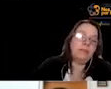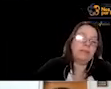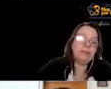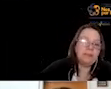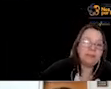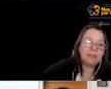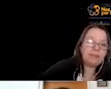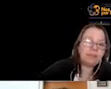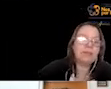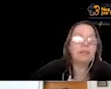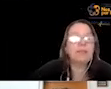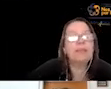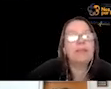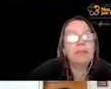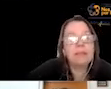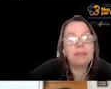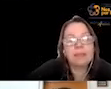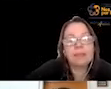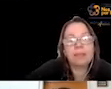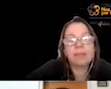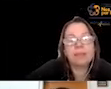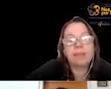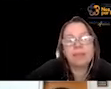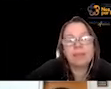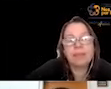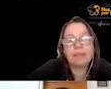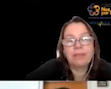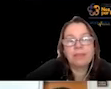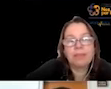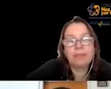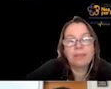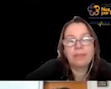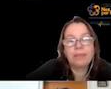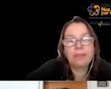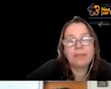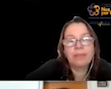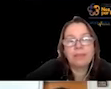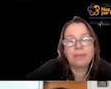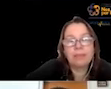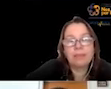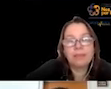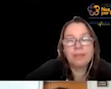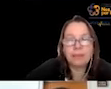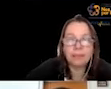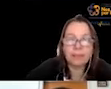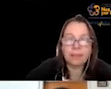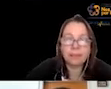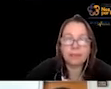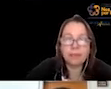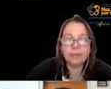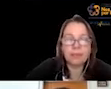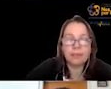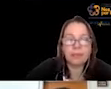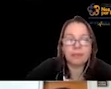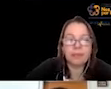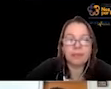voy a controlar, porque necesitamos tener una alimentación adecuada. Ya hablamos de la parte de salud ósea,